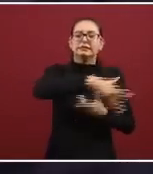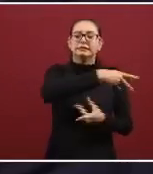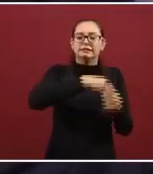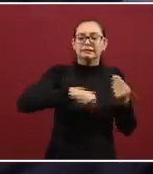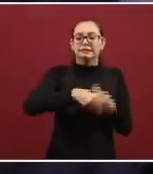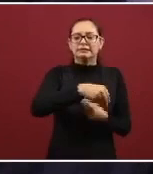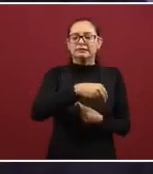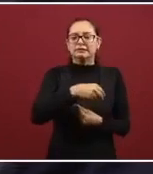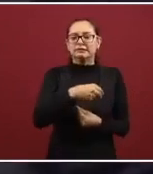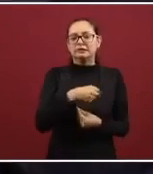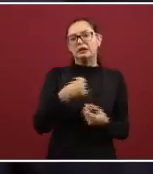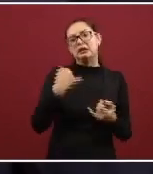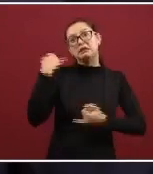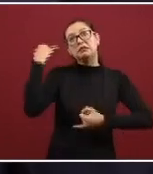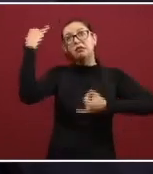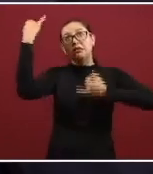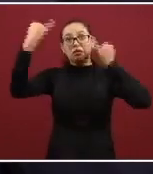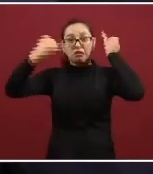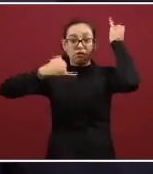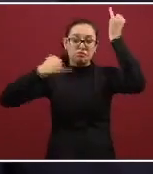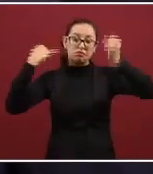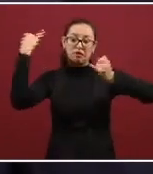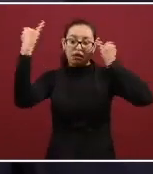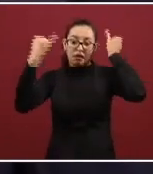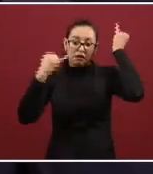a la especulación.